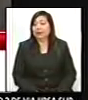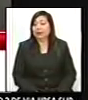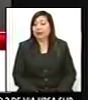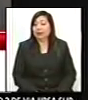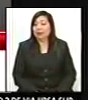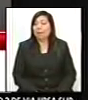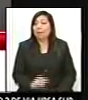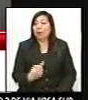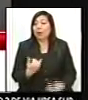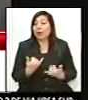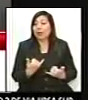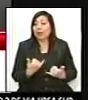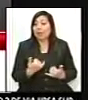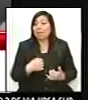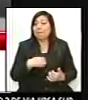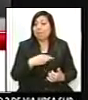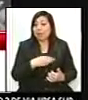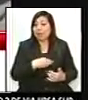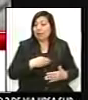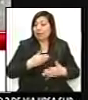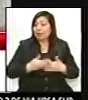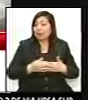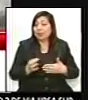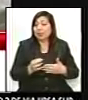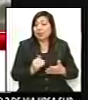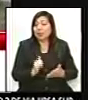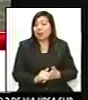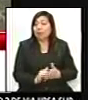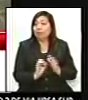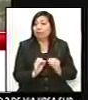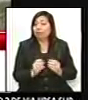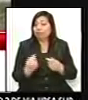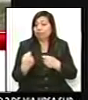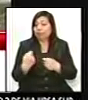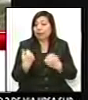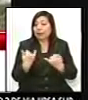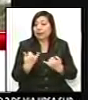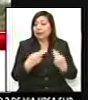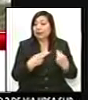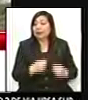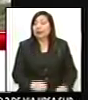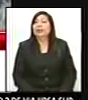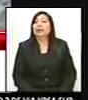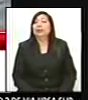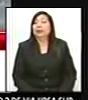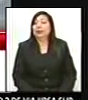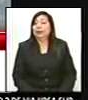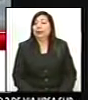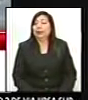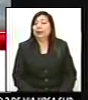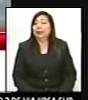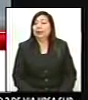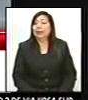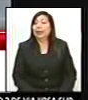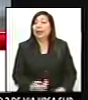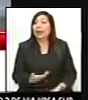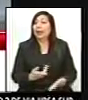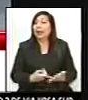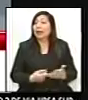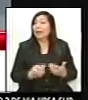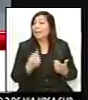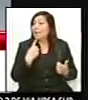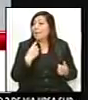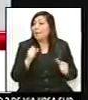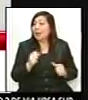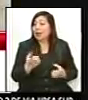eléctrica porque él mismo las genera, sino que se vio obligado por este encargo que emitieron las autoridades de turno, de la que se